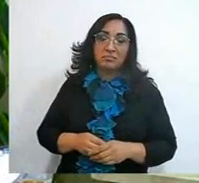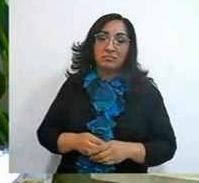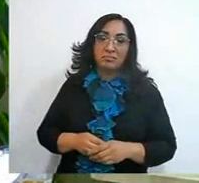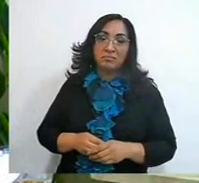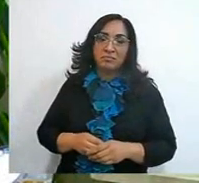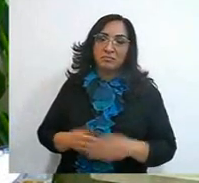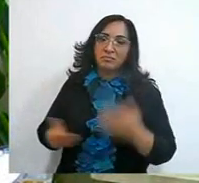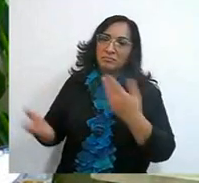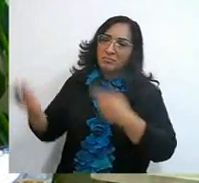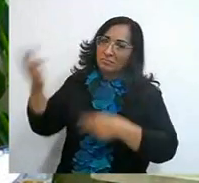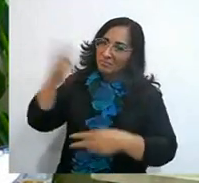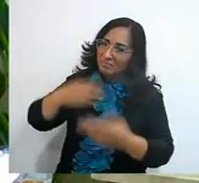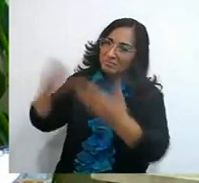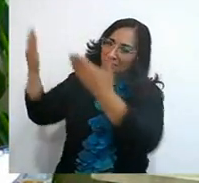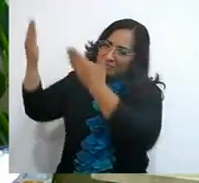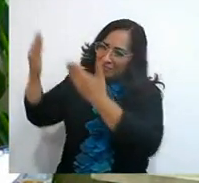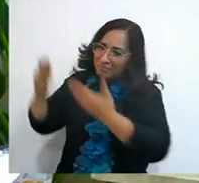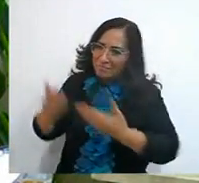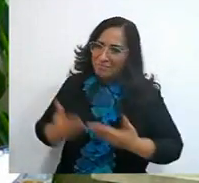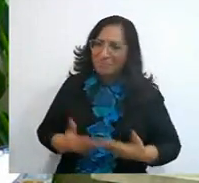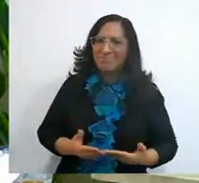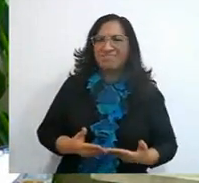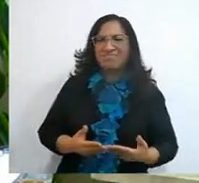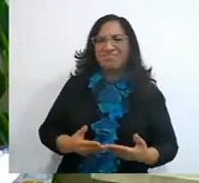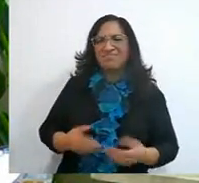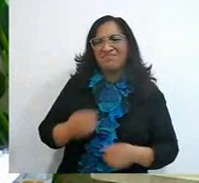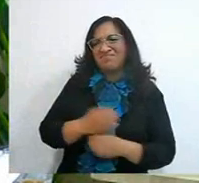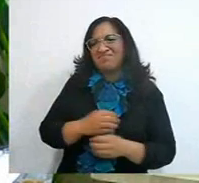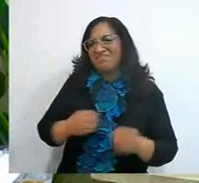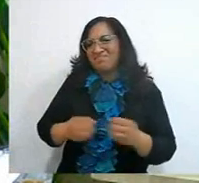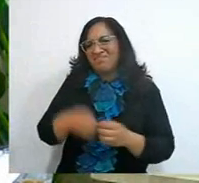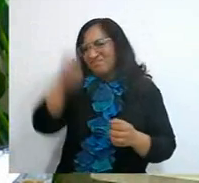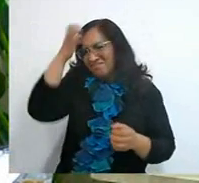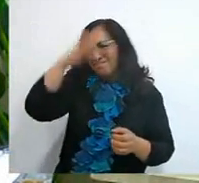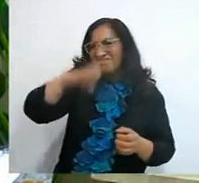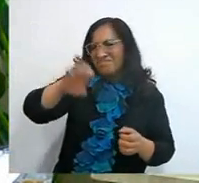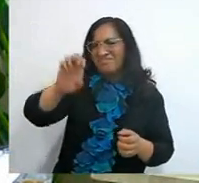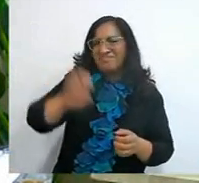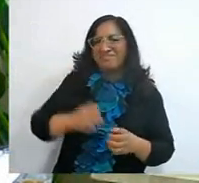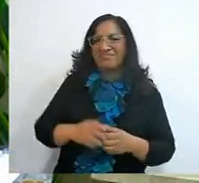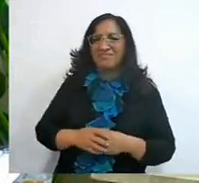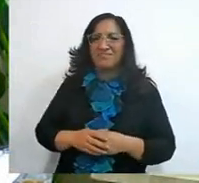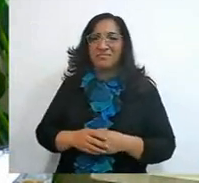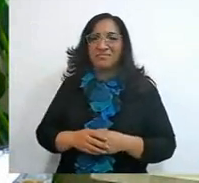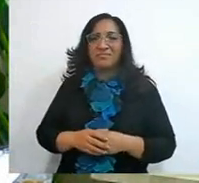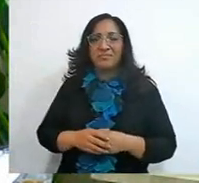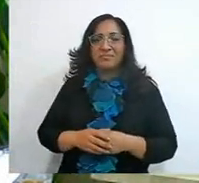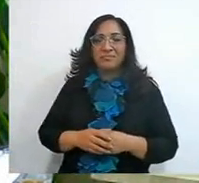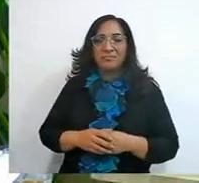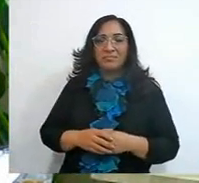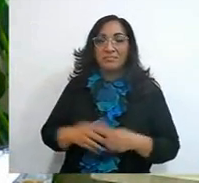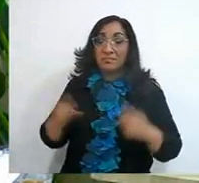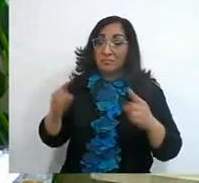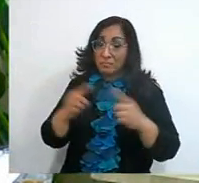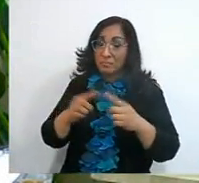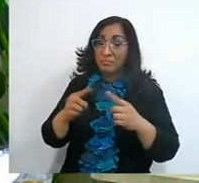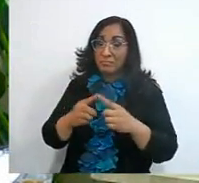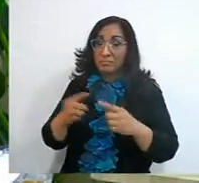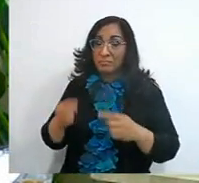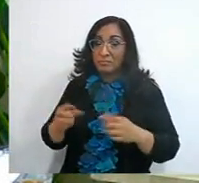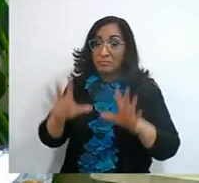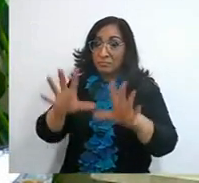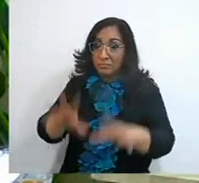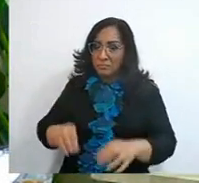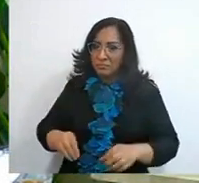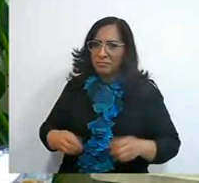y nos trajeron rarezas, extrañas, cosas raras que la iglesia ha